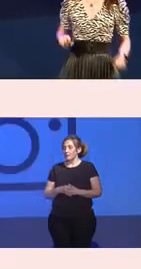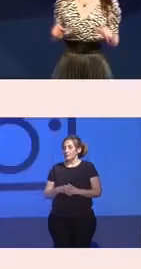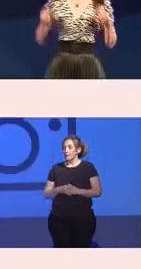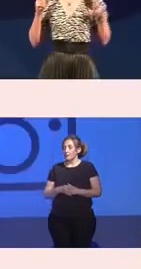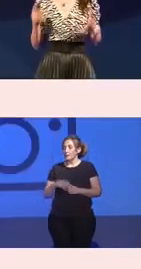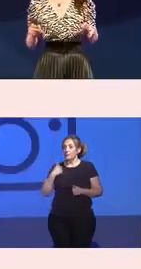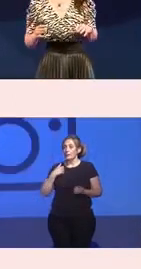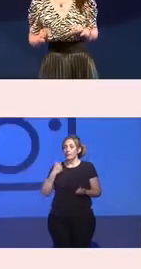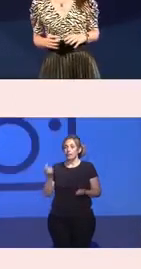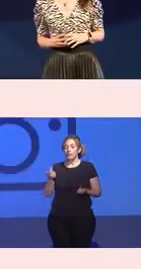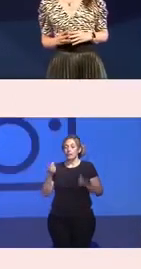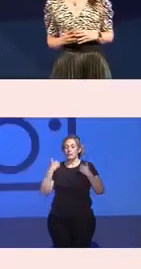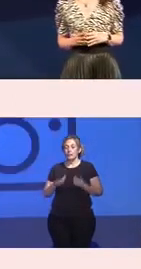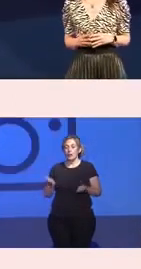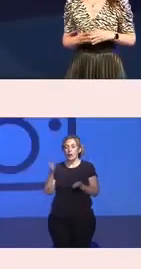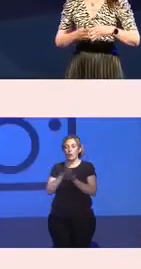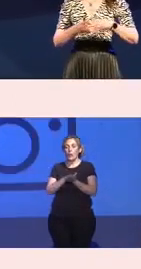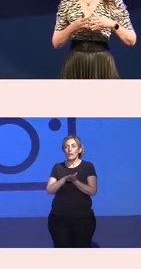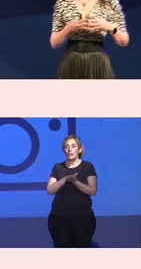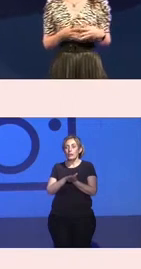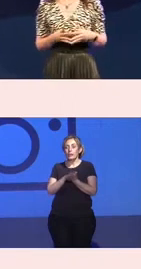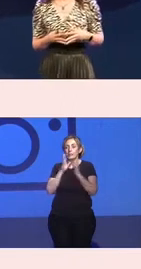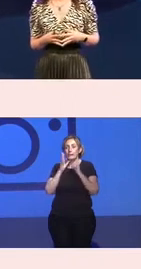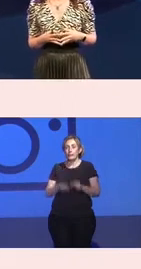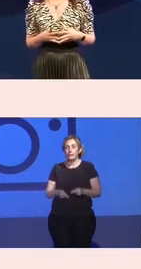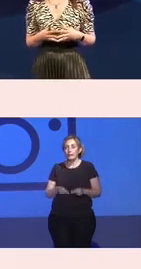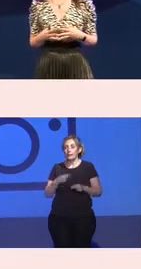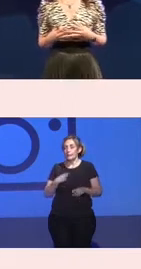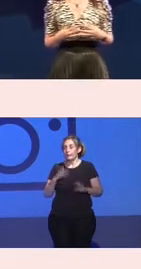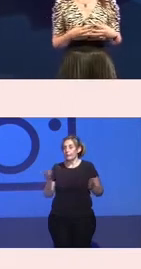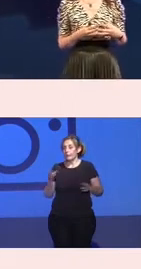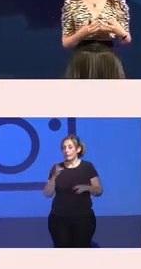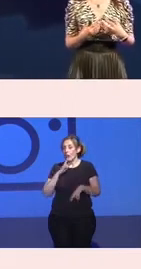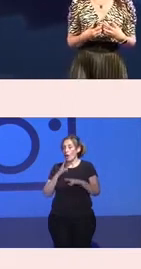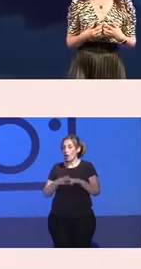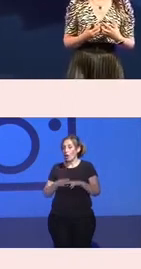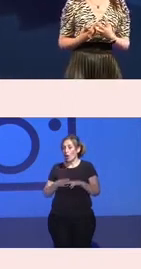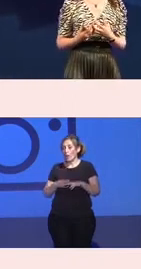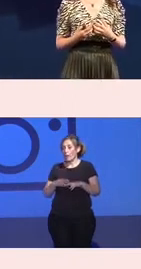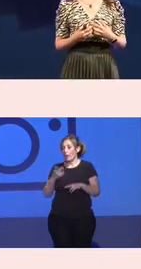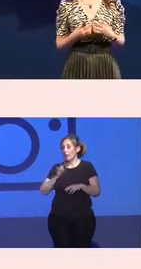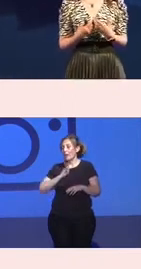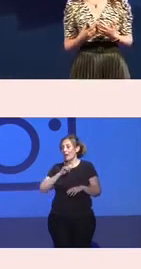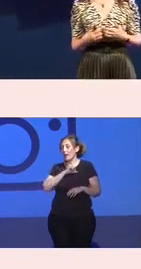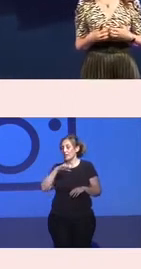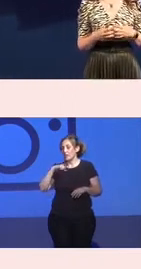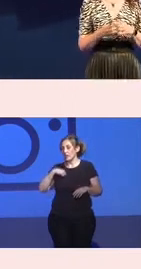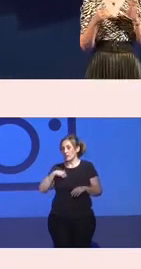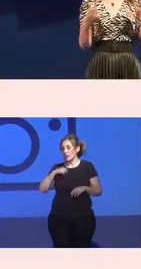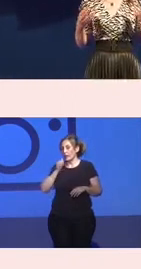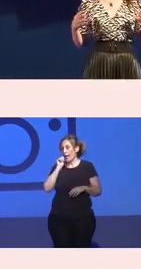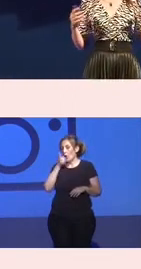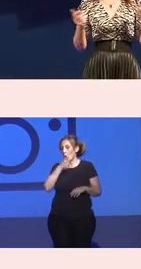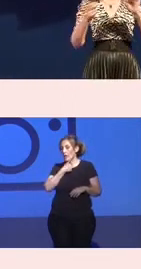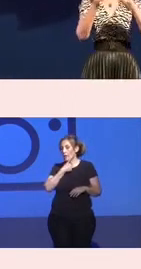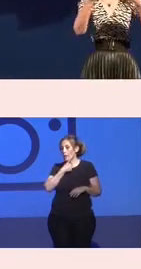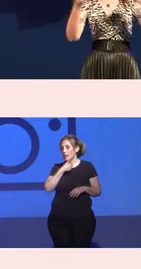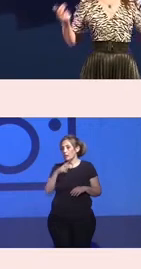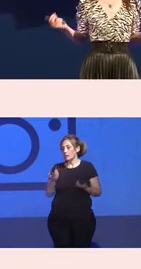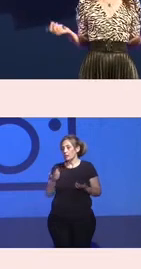cuando llega un cuerpo lo primero que se hace es quitarle el nombre que llevaba la persona en vida para conservar su intimidad su anonim y se le